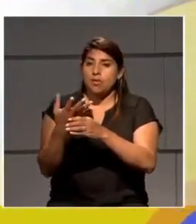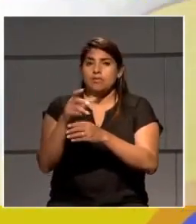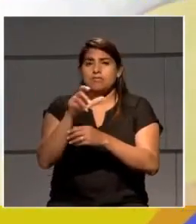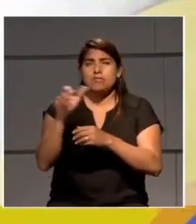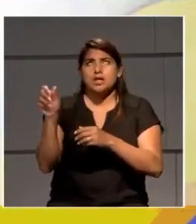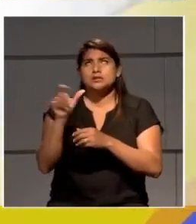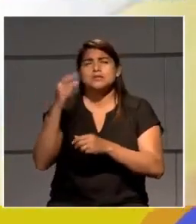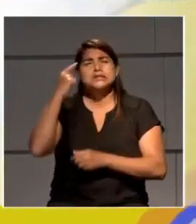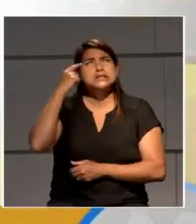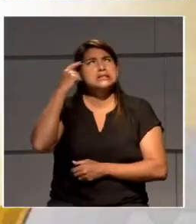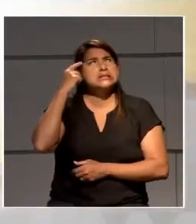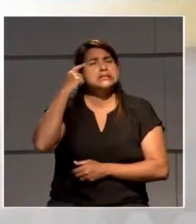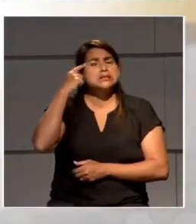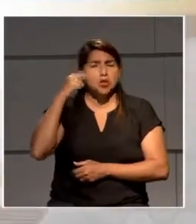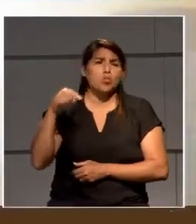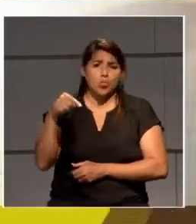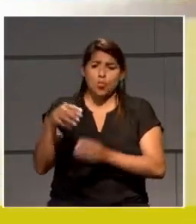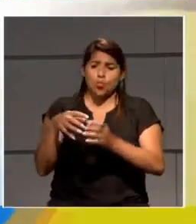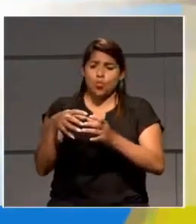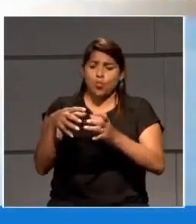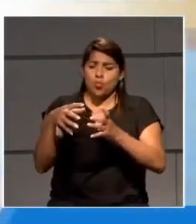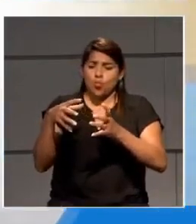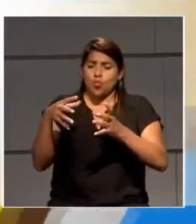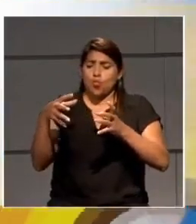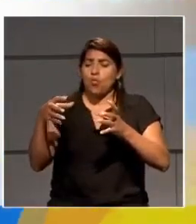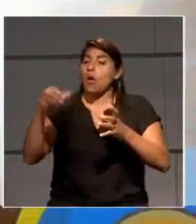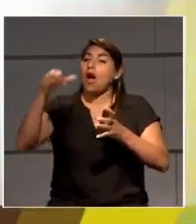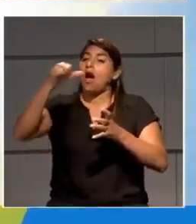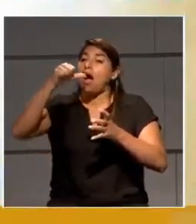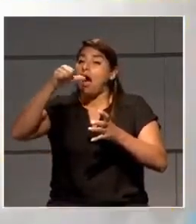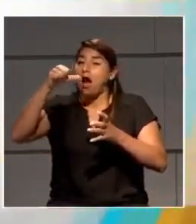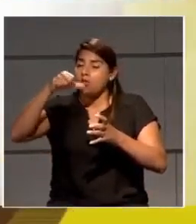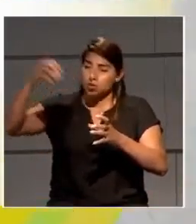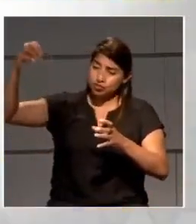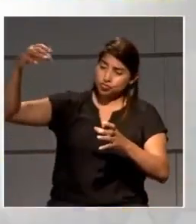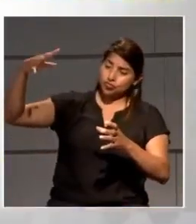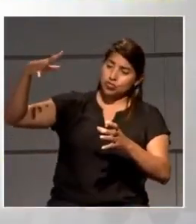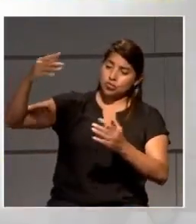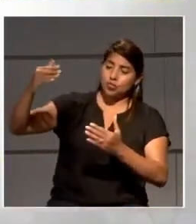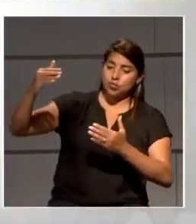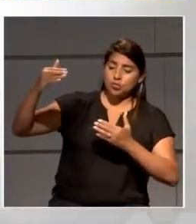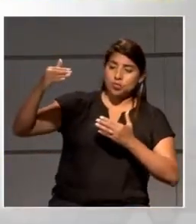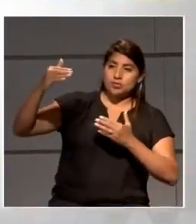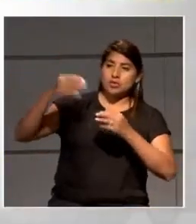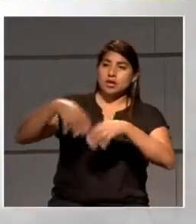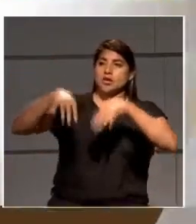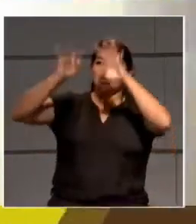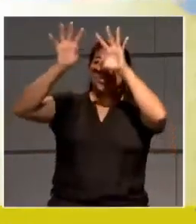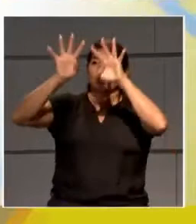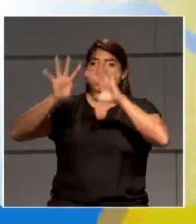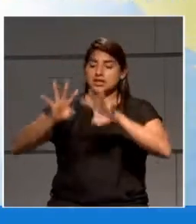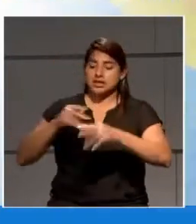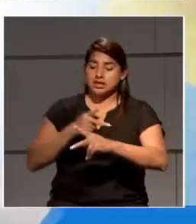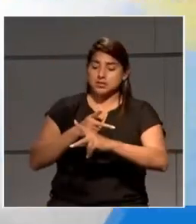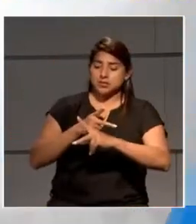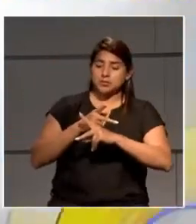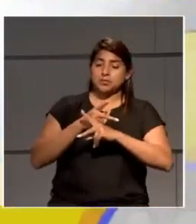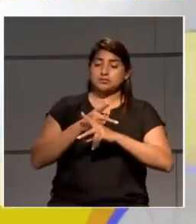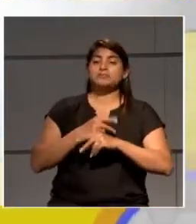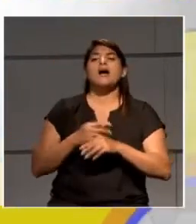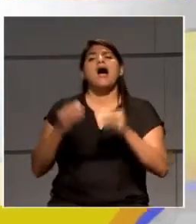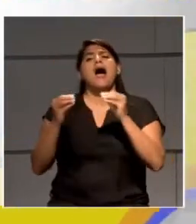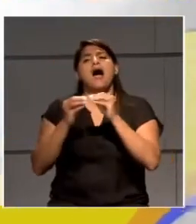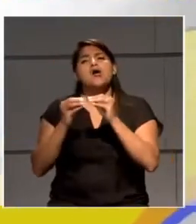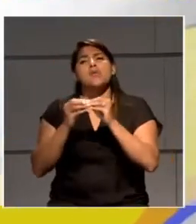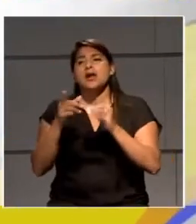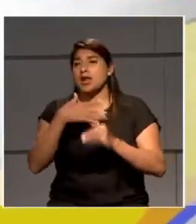acuerdo. Ha crecido mucho. Pero siempre agua y sol, pero no mucho sol. Detrás de las cortinas, el sol. Plug, ¿y qué más